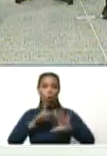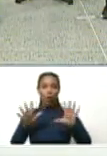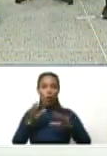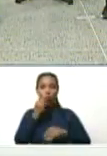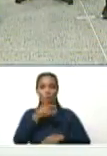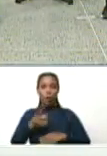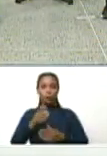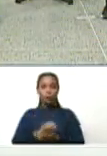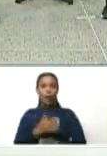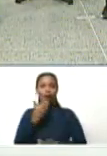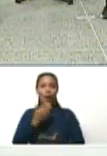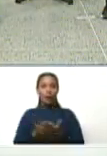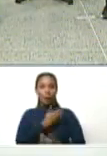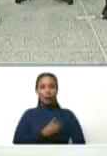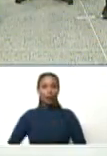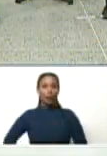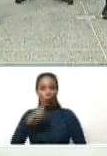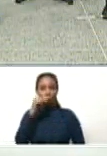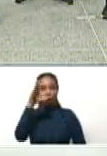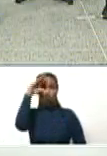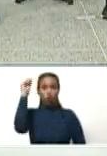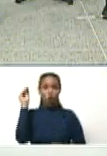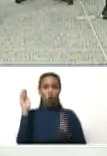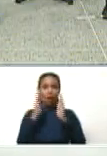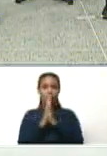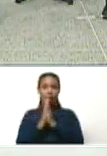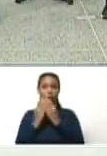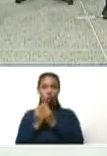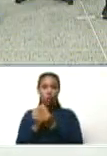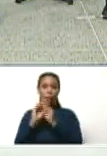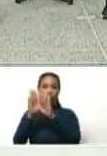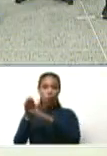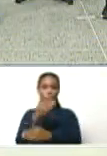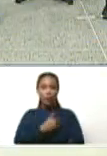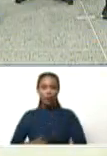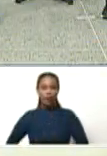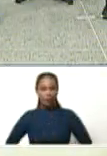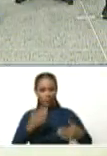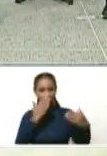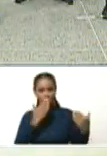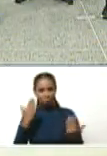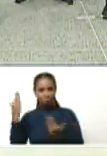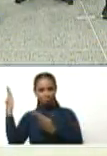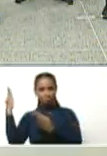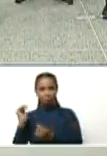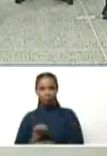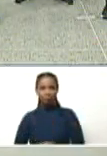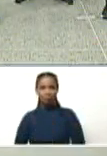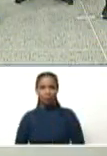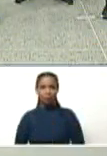gracias al presidente Nicolás Maduro. Que Dios y la Virgen lo acompañen, presidente. Adelante.